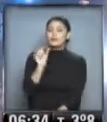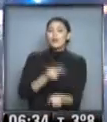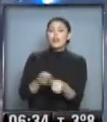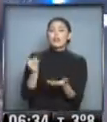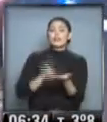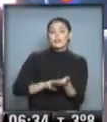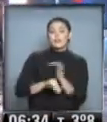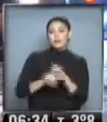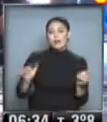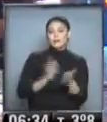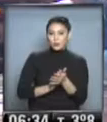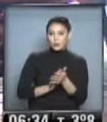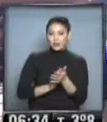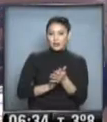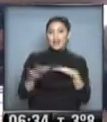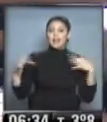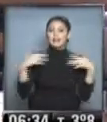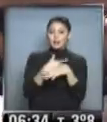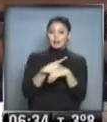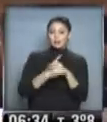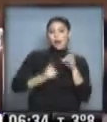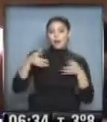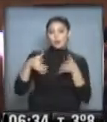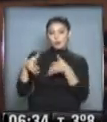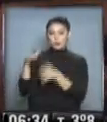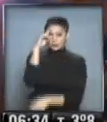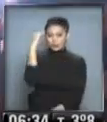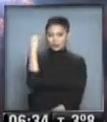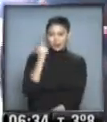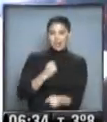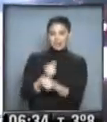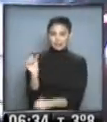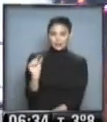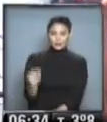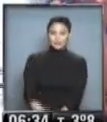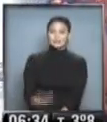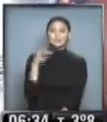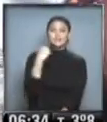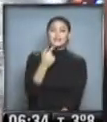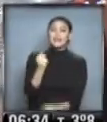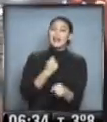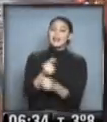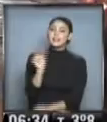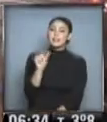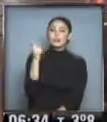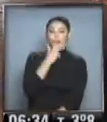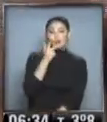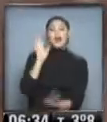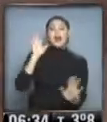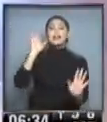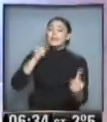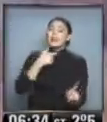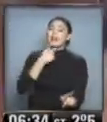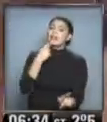minutos y ampliamos el estado del tránsito en algunas rutas del país. Hasta luego. Hasta luego, Hugo. Ay, quiero también decirles